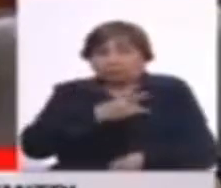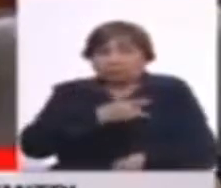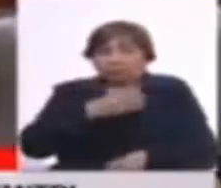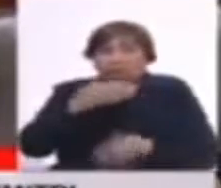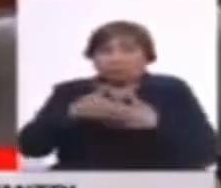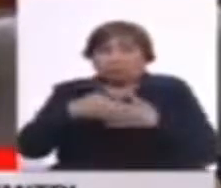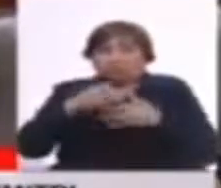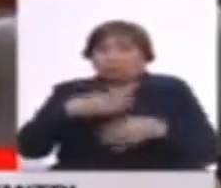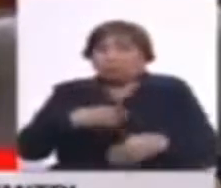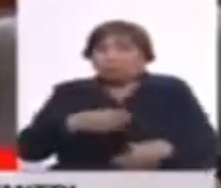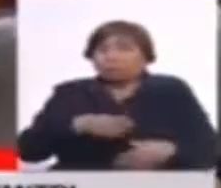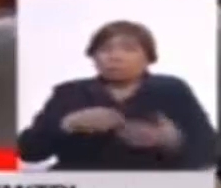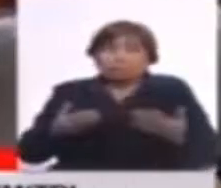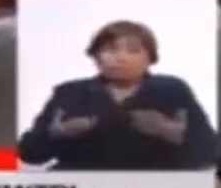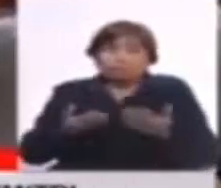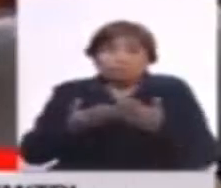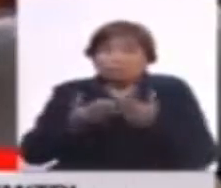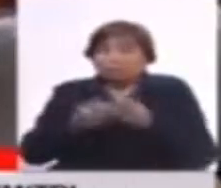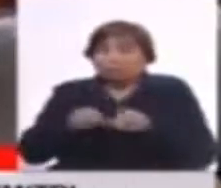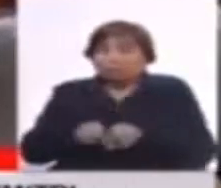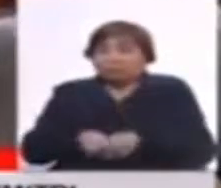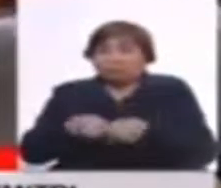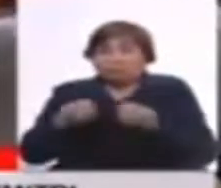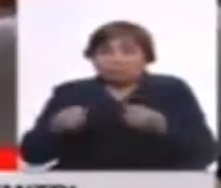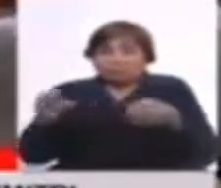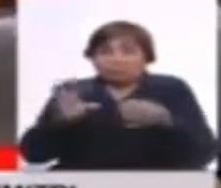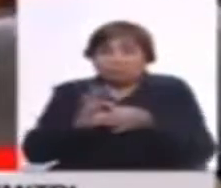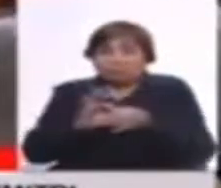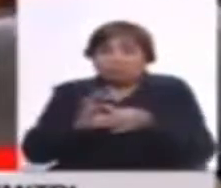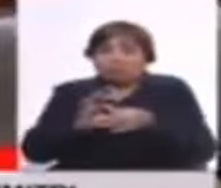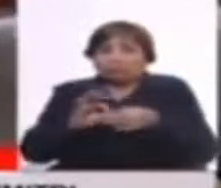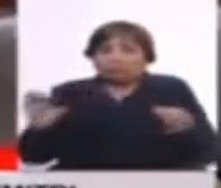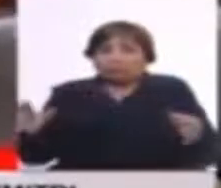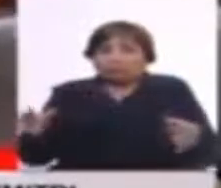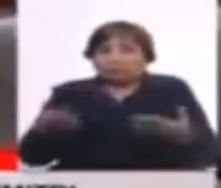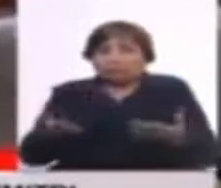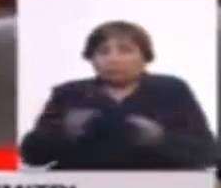según la edad, y lo que ha hecho es romper la unidad familiar.